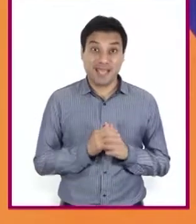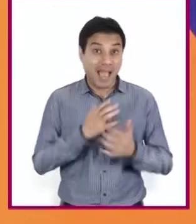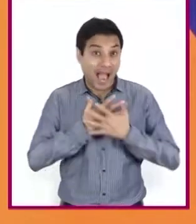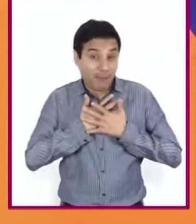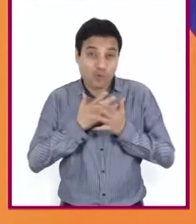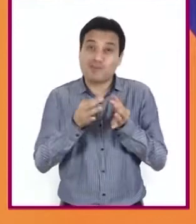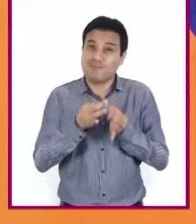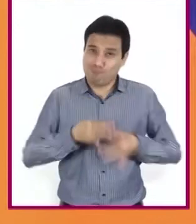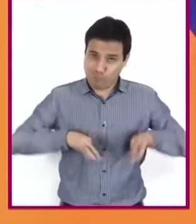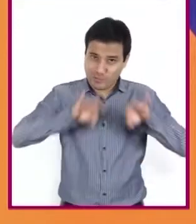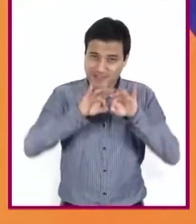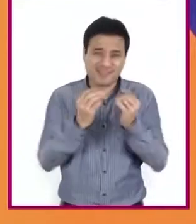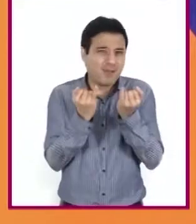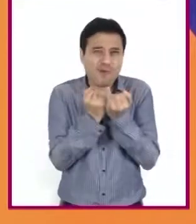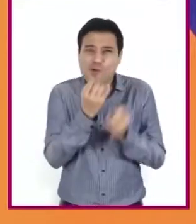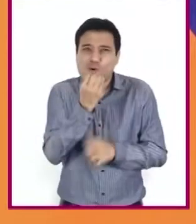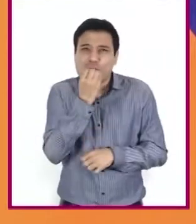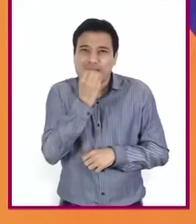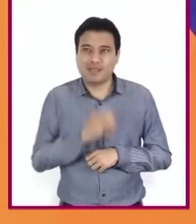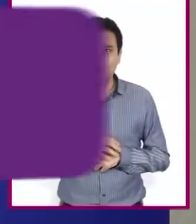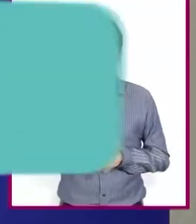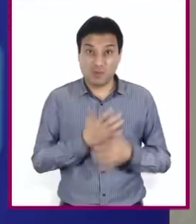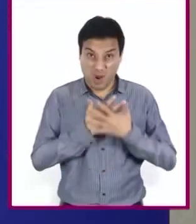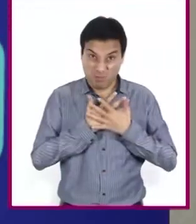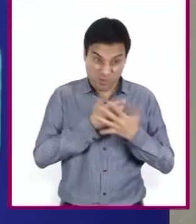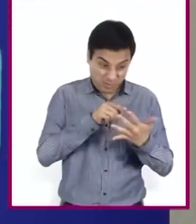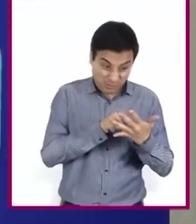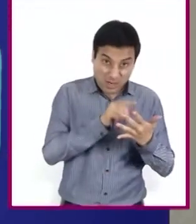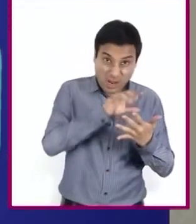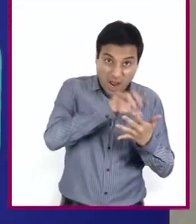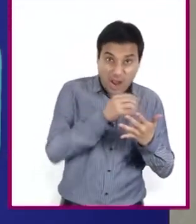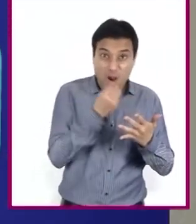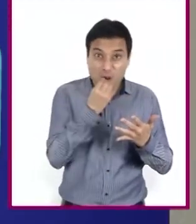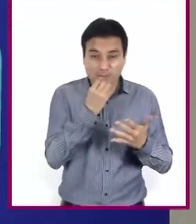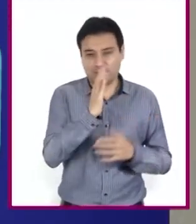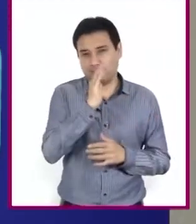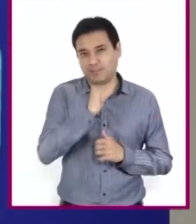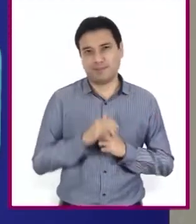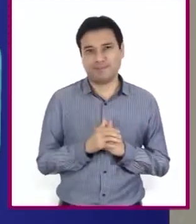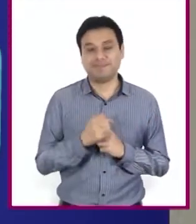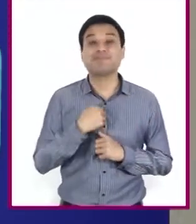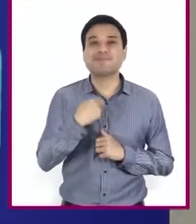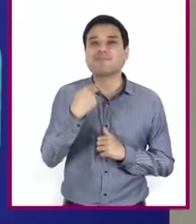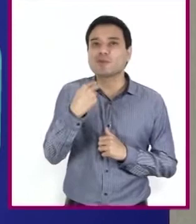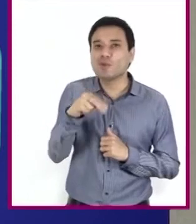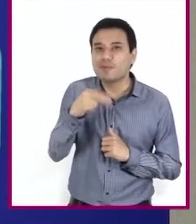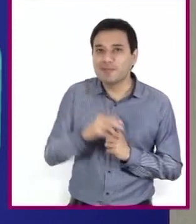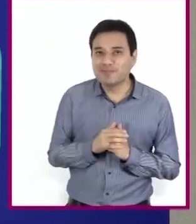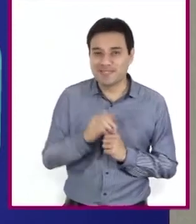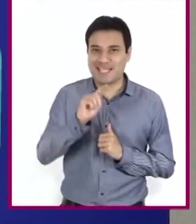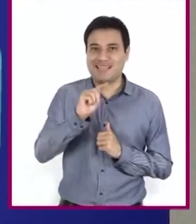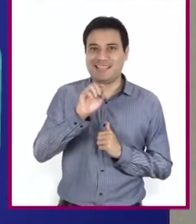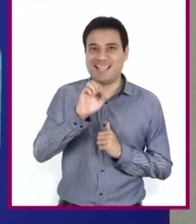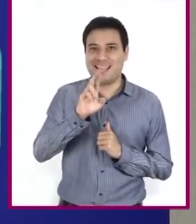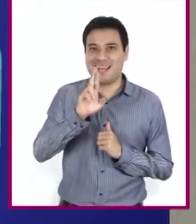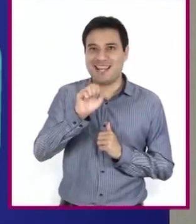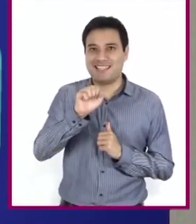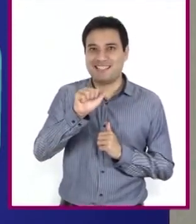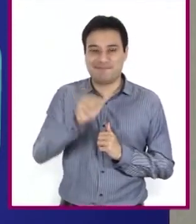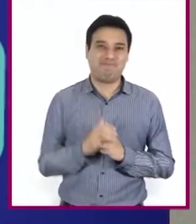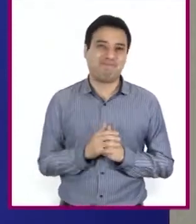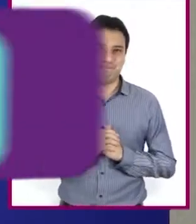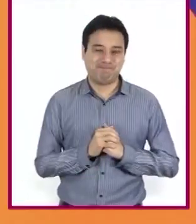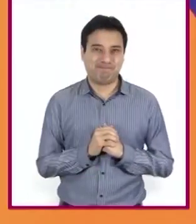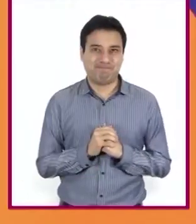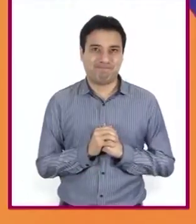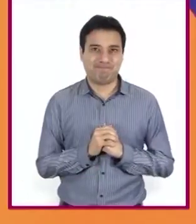como la comida, pero no alimenta. Mi nombre es Teresa de Jesús Chavarría